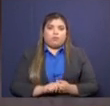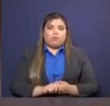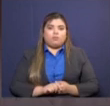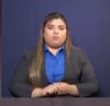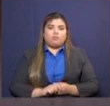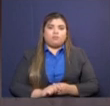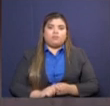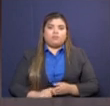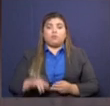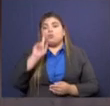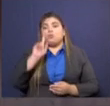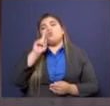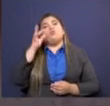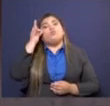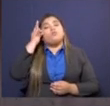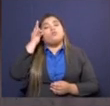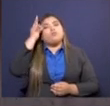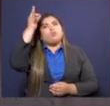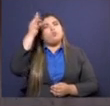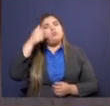un destino personal.